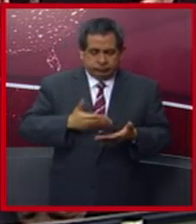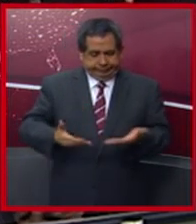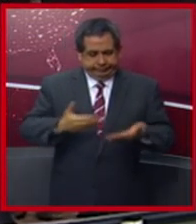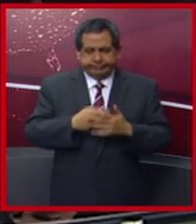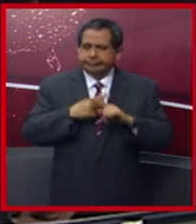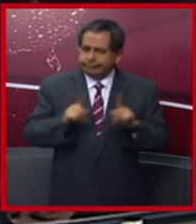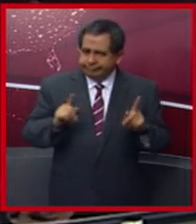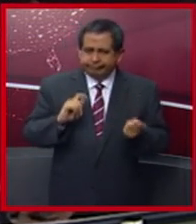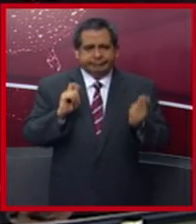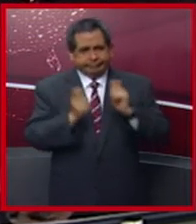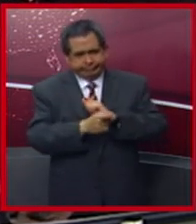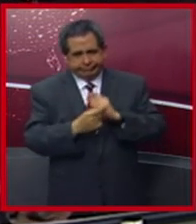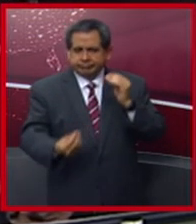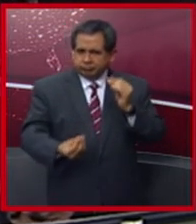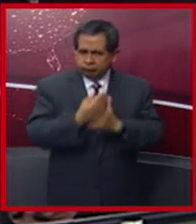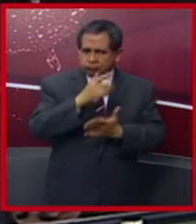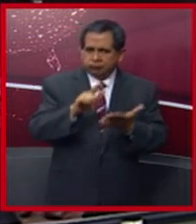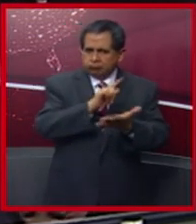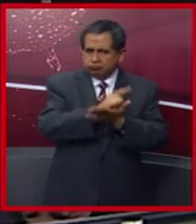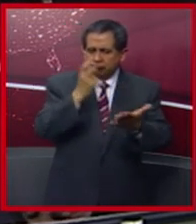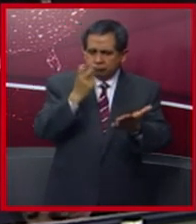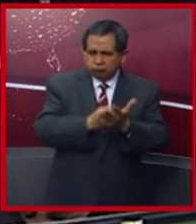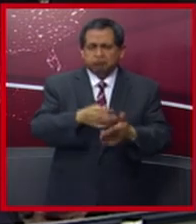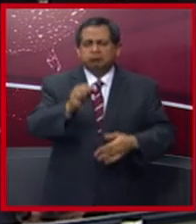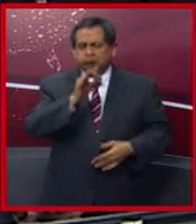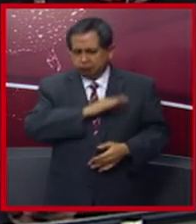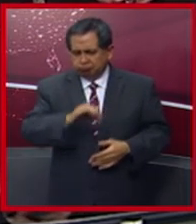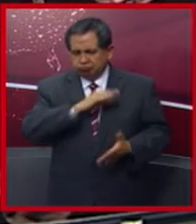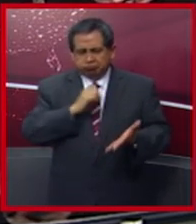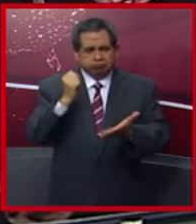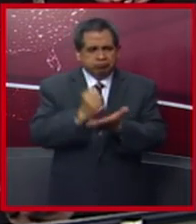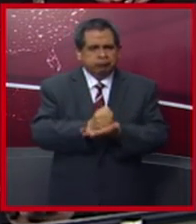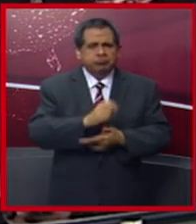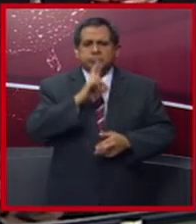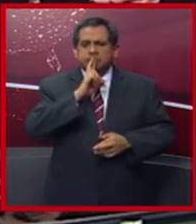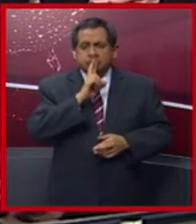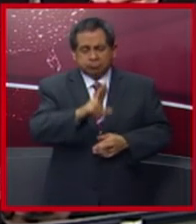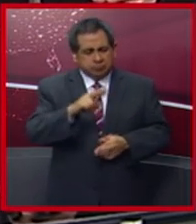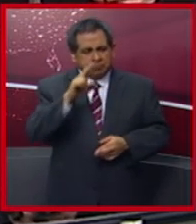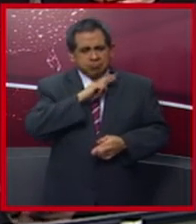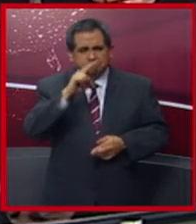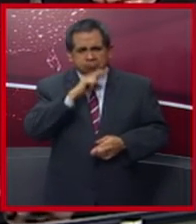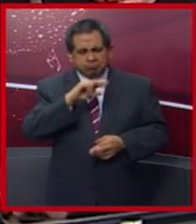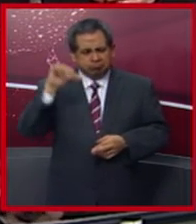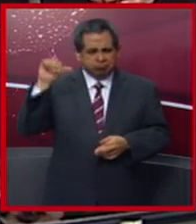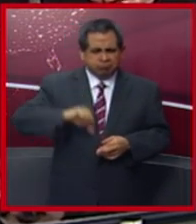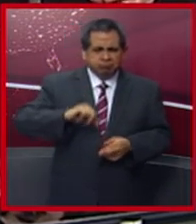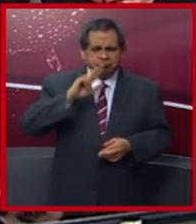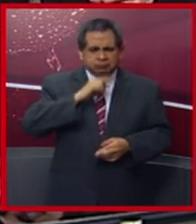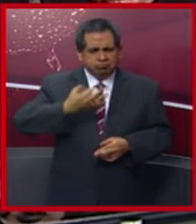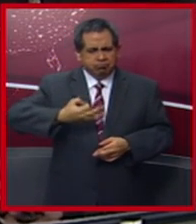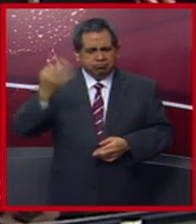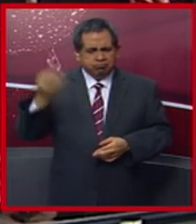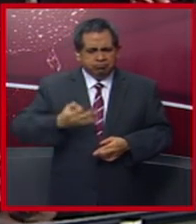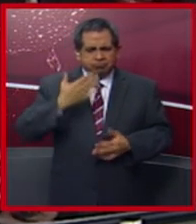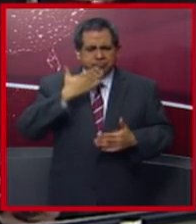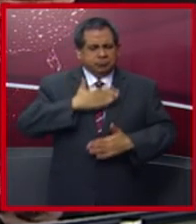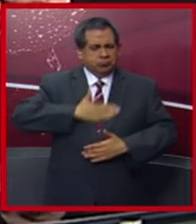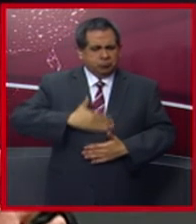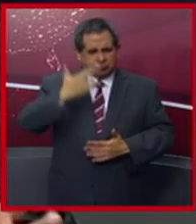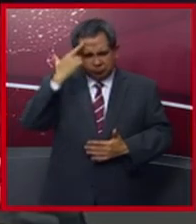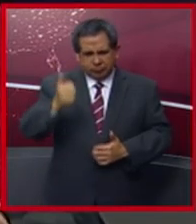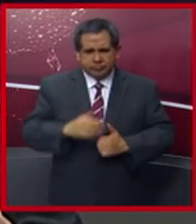se busca, que con esta situación se permita tener una respuesta pronta y que dé realmente el sentir de la